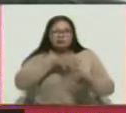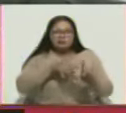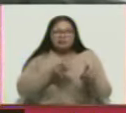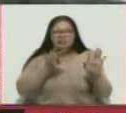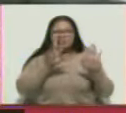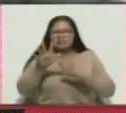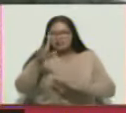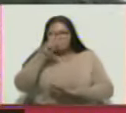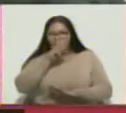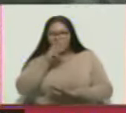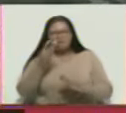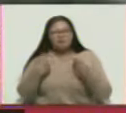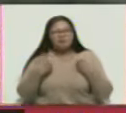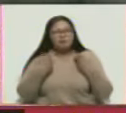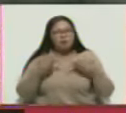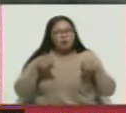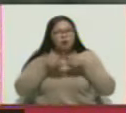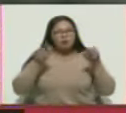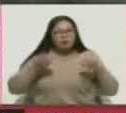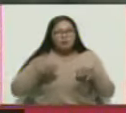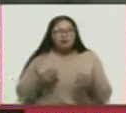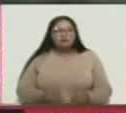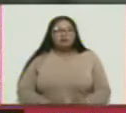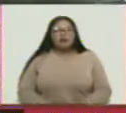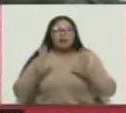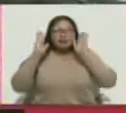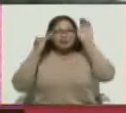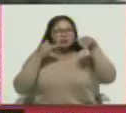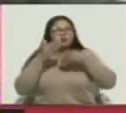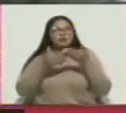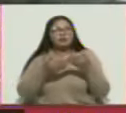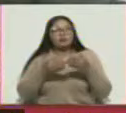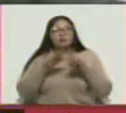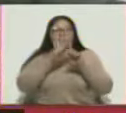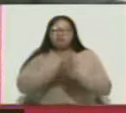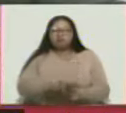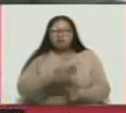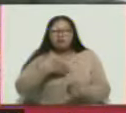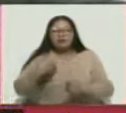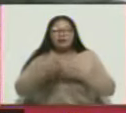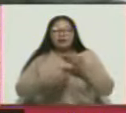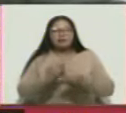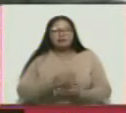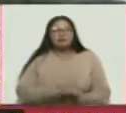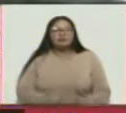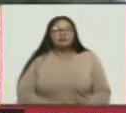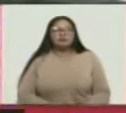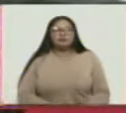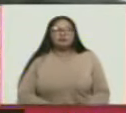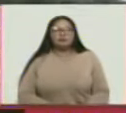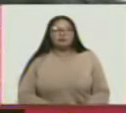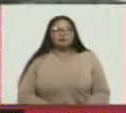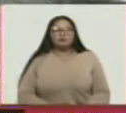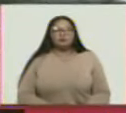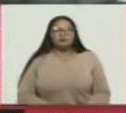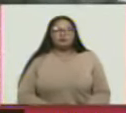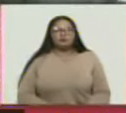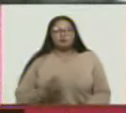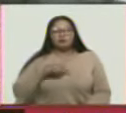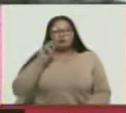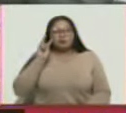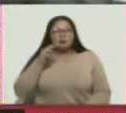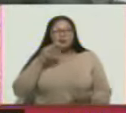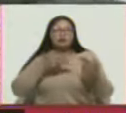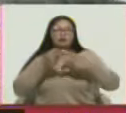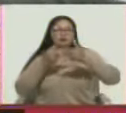años, llevamos 75 años bajo la ocupación, bajo la humillación, bajo los asentamientos, la construcción de